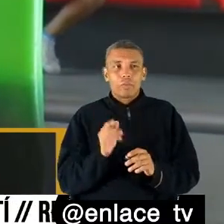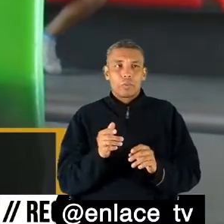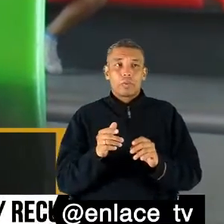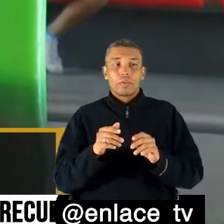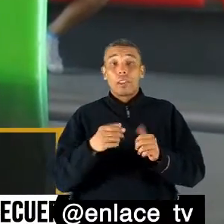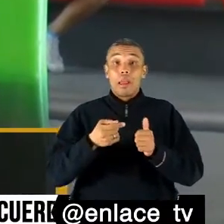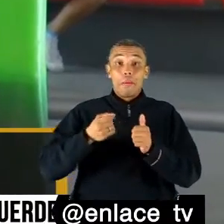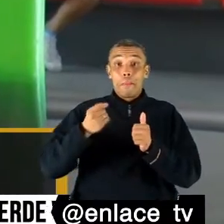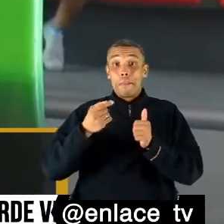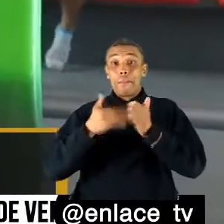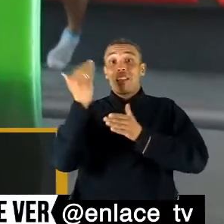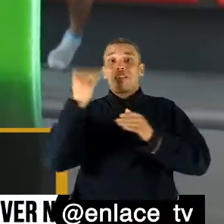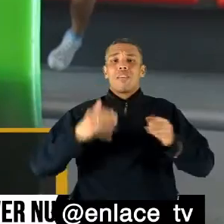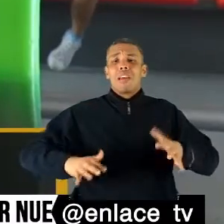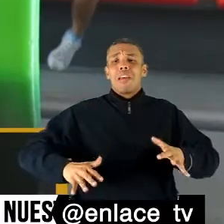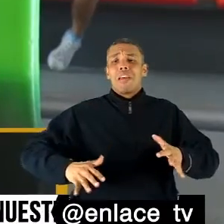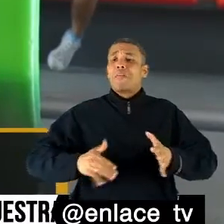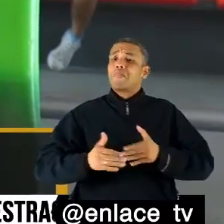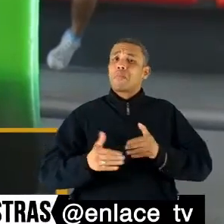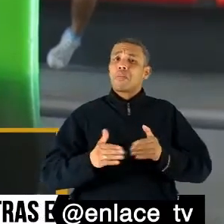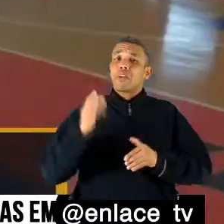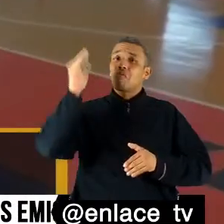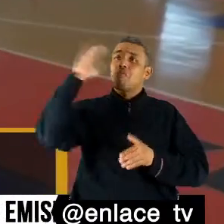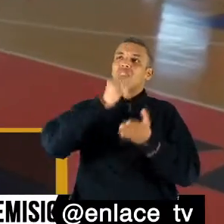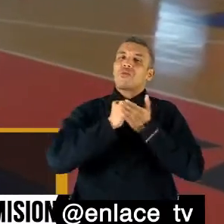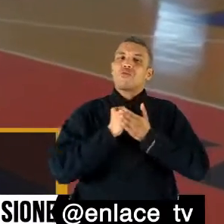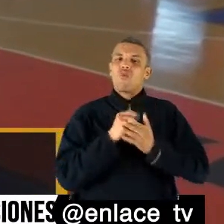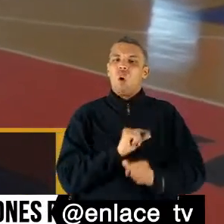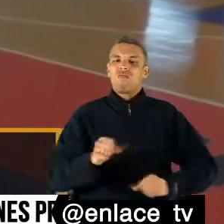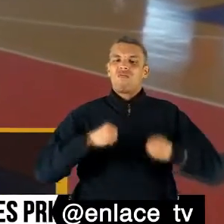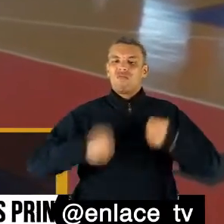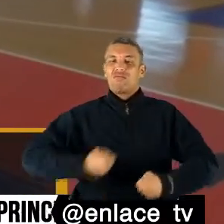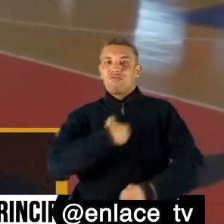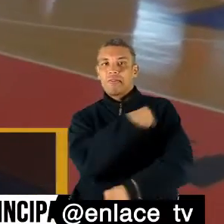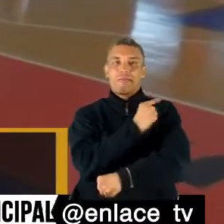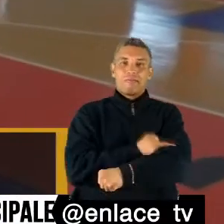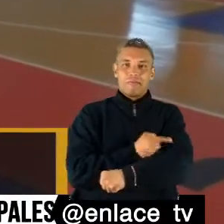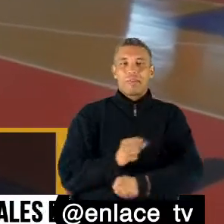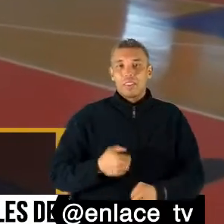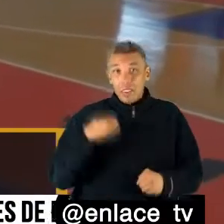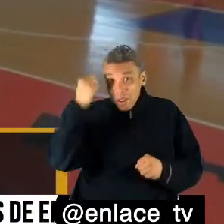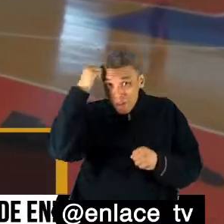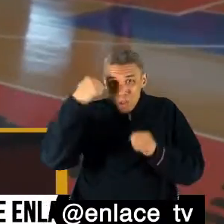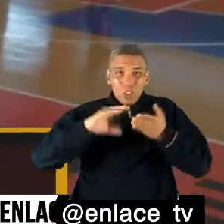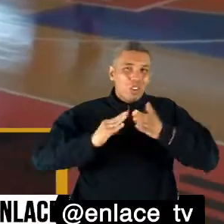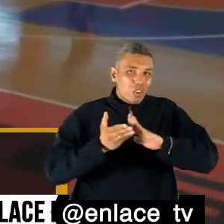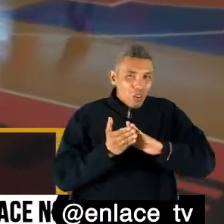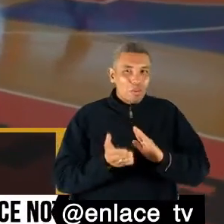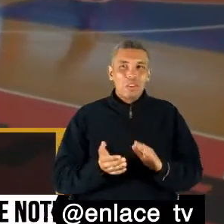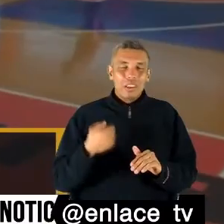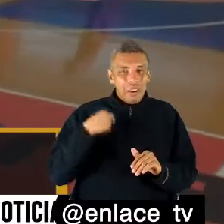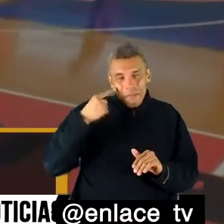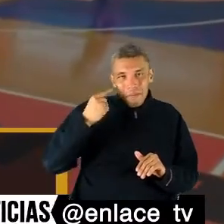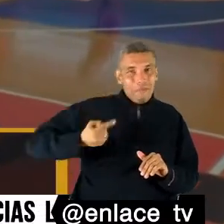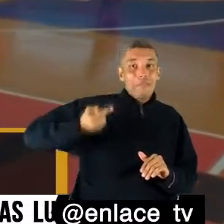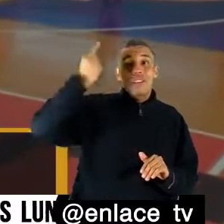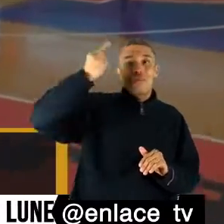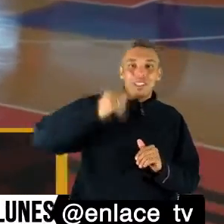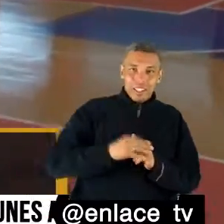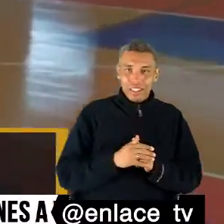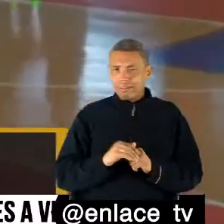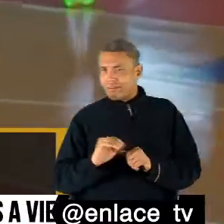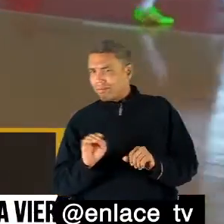nervioso, pero luego me quité los nervios con la ayuda de Dios. Docentes y estudiantes de las instituciones educativas, aunque fue su primera experiencia, la